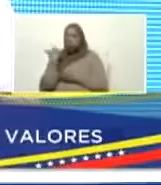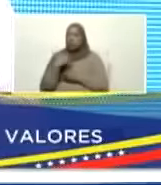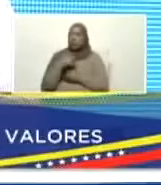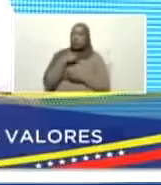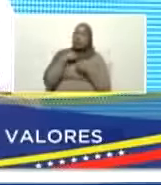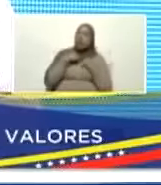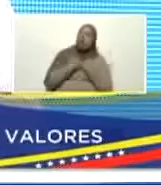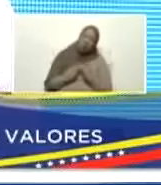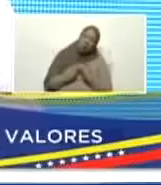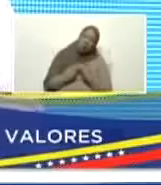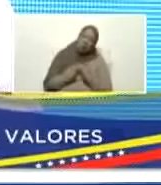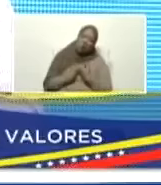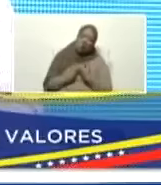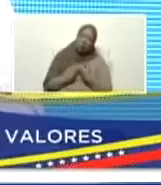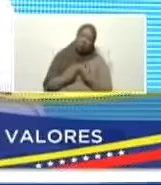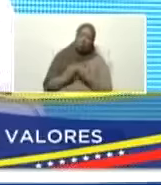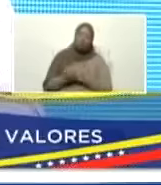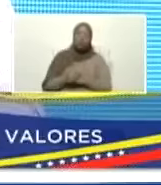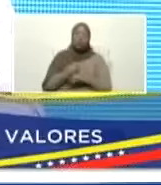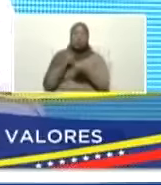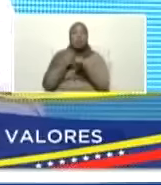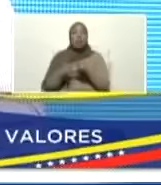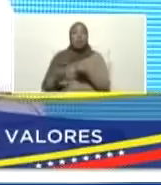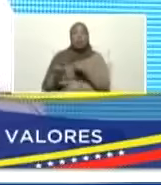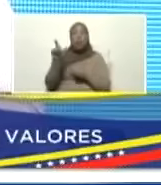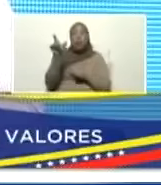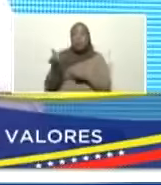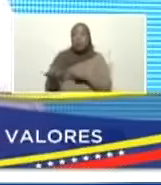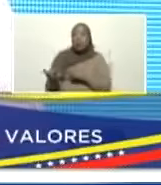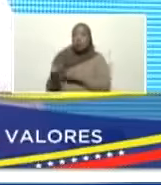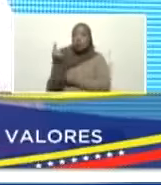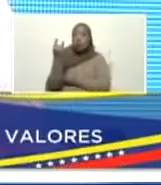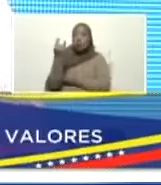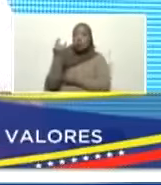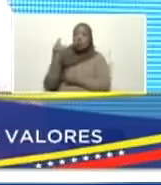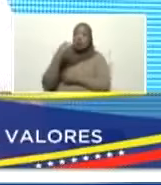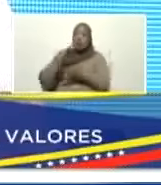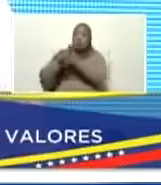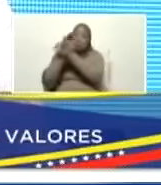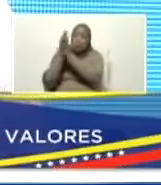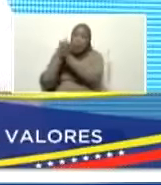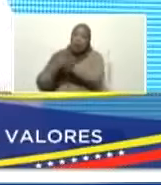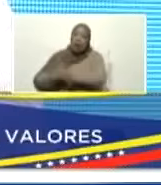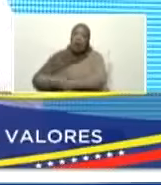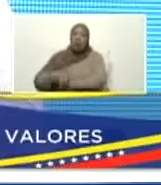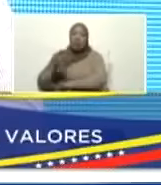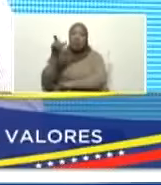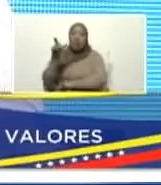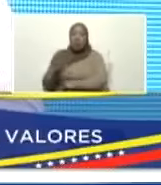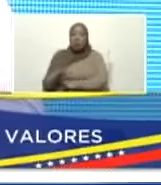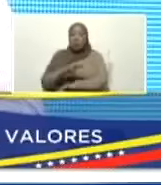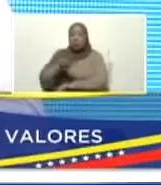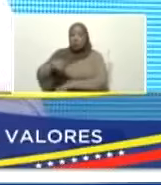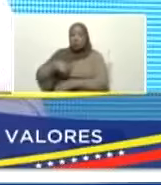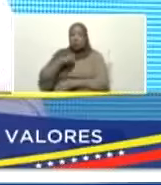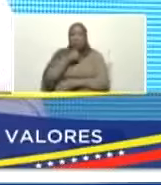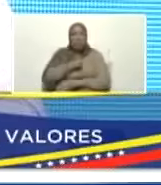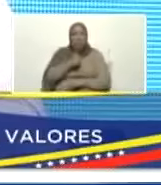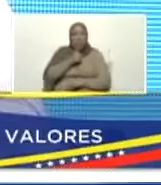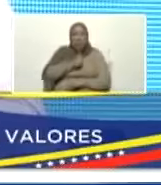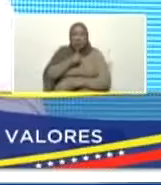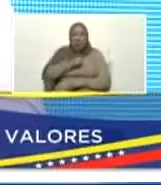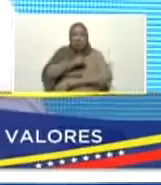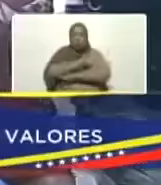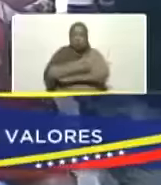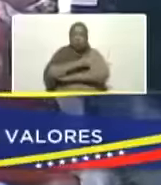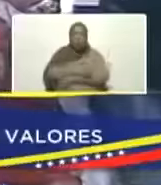lado. Pero el traidor se seca, y nosotros seguimos, mira, así en el camino del bien, en el camino